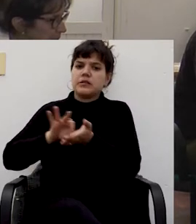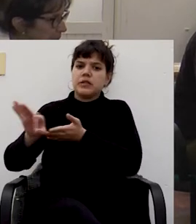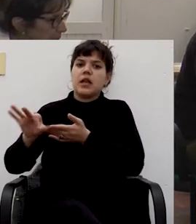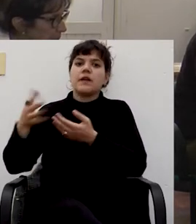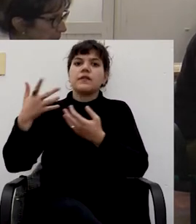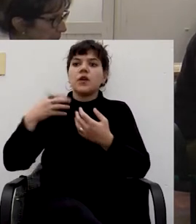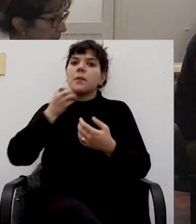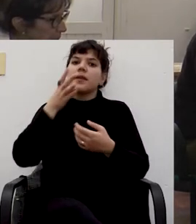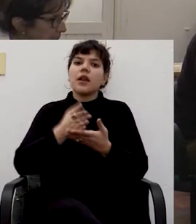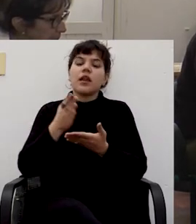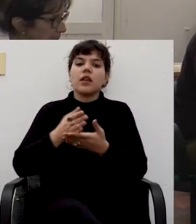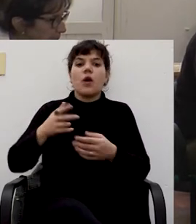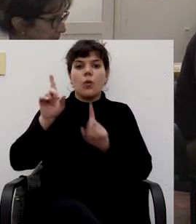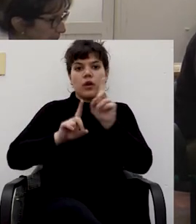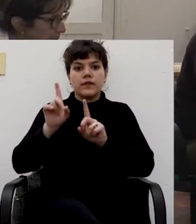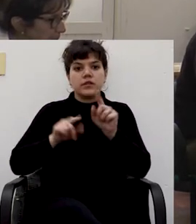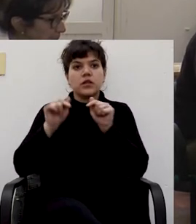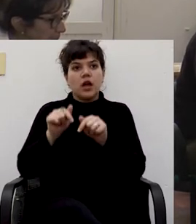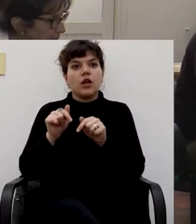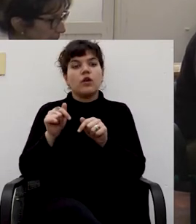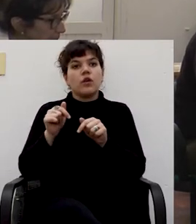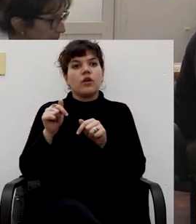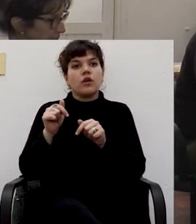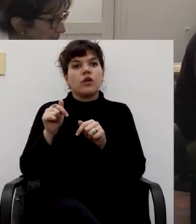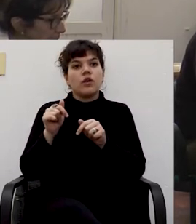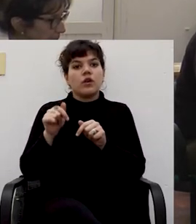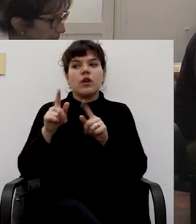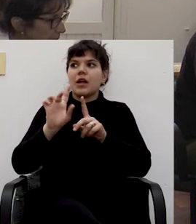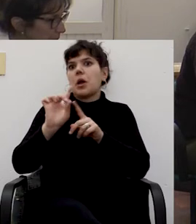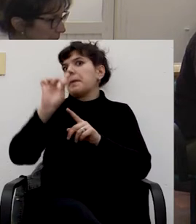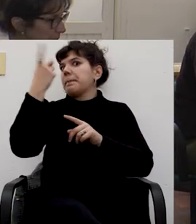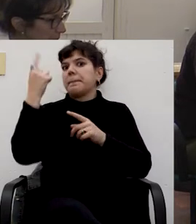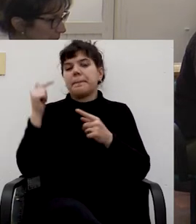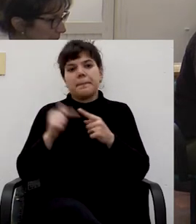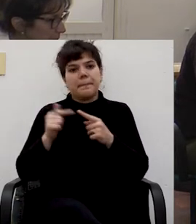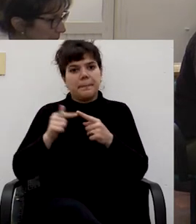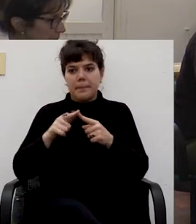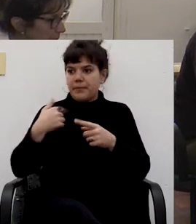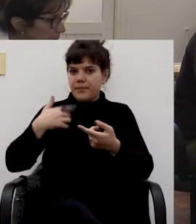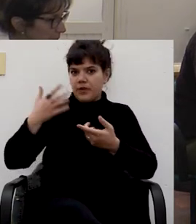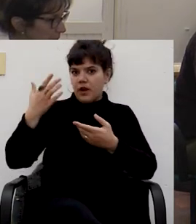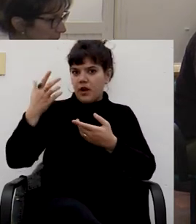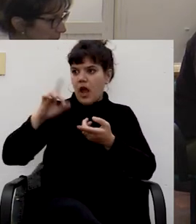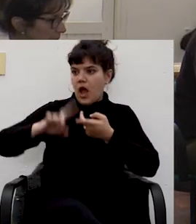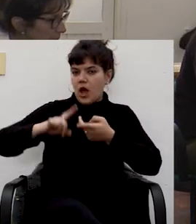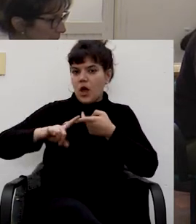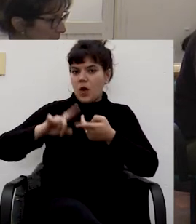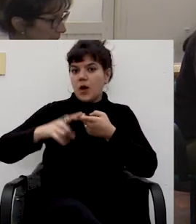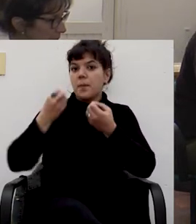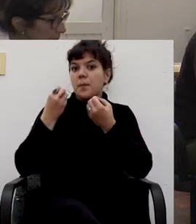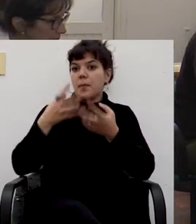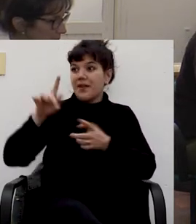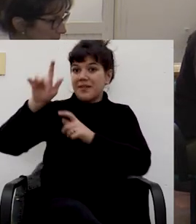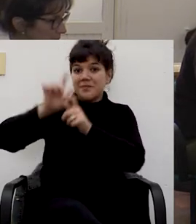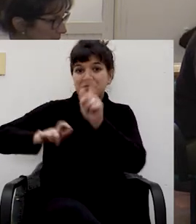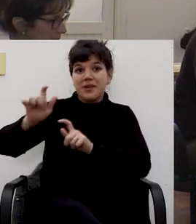Bienestar Universitario, con quienes coordinamos desde el más primerísimo instante, porque, claro, son personas